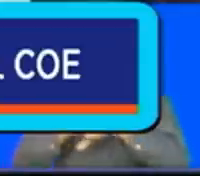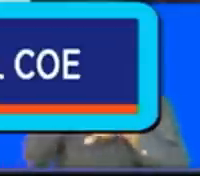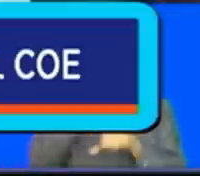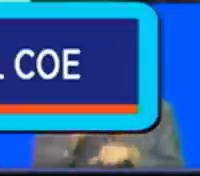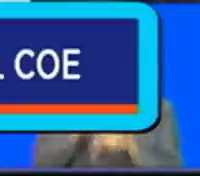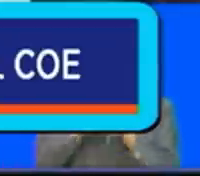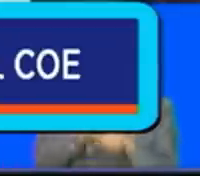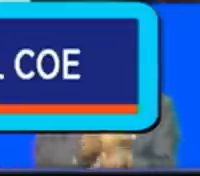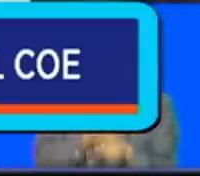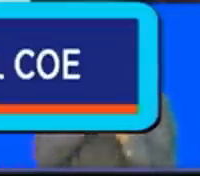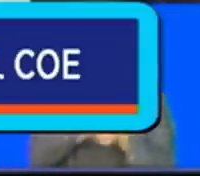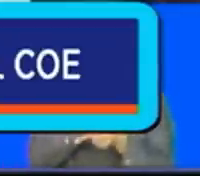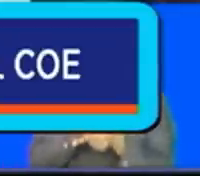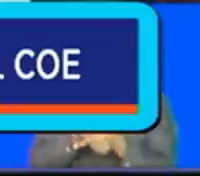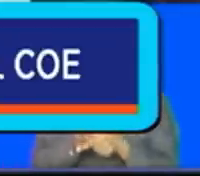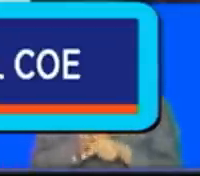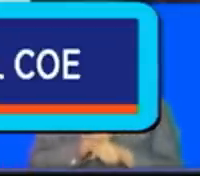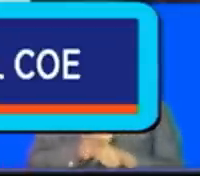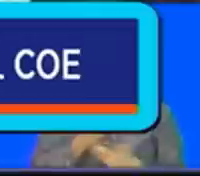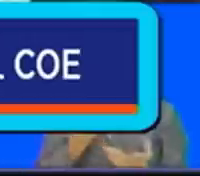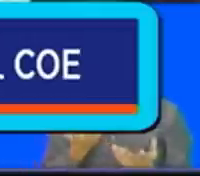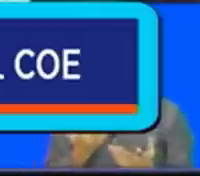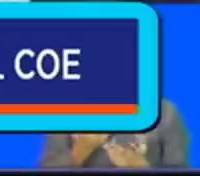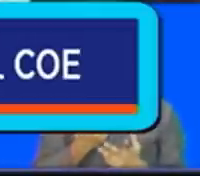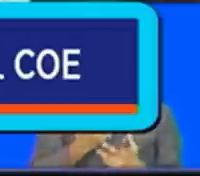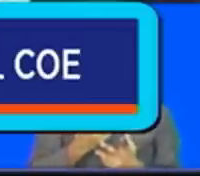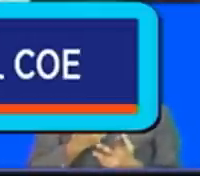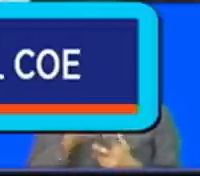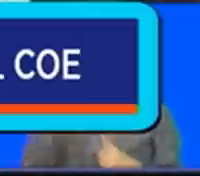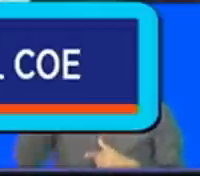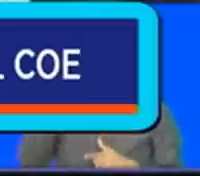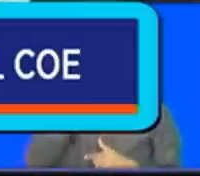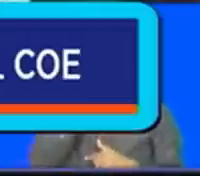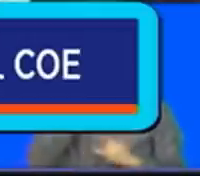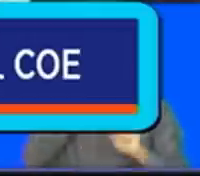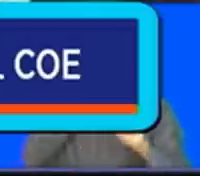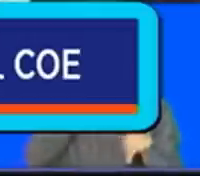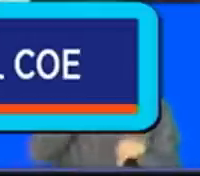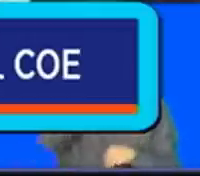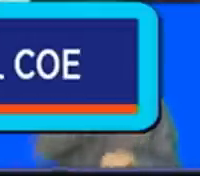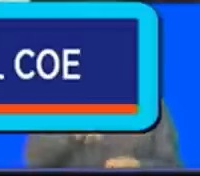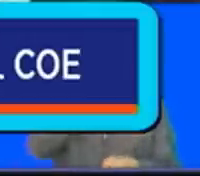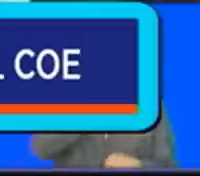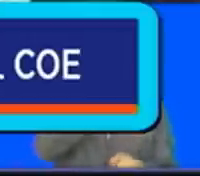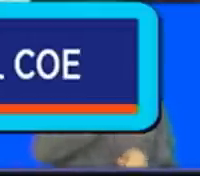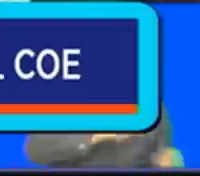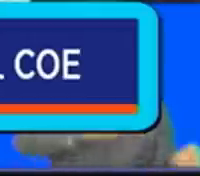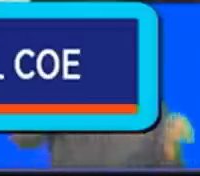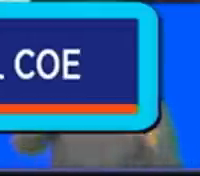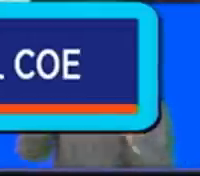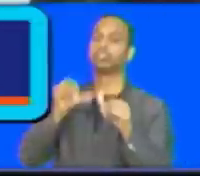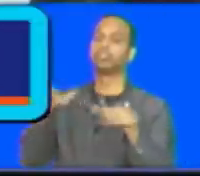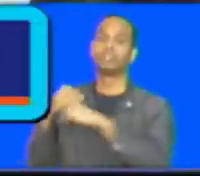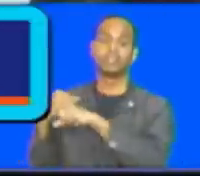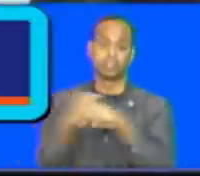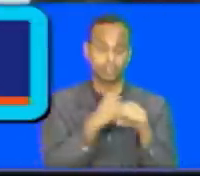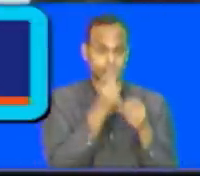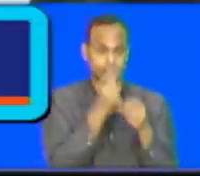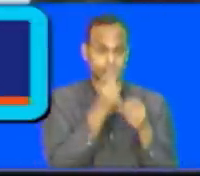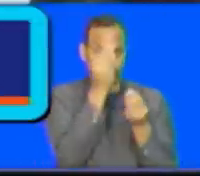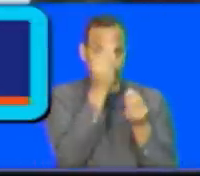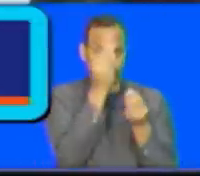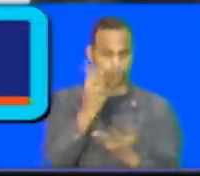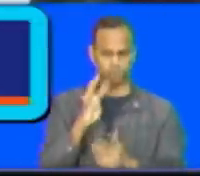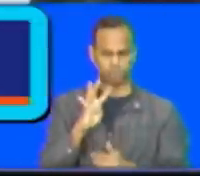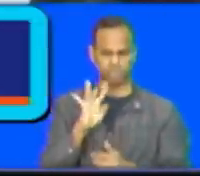a las evacuaciones que ordenó el Centro de Operaciones de Emergencia desde hace 48 horas, mediante un boletín operativo, el